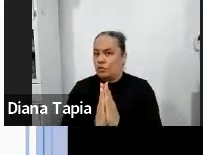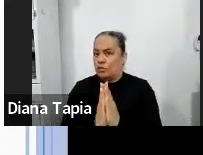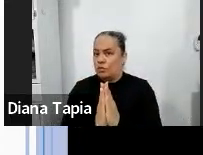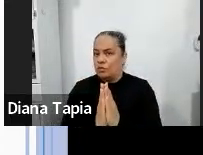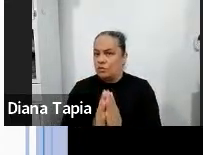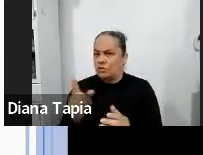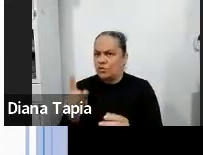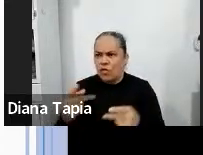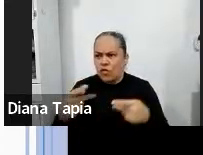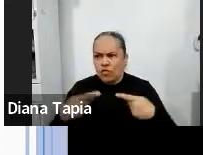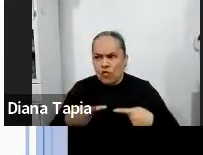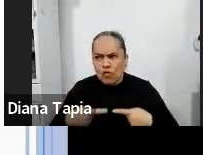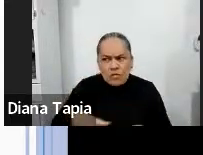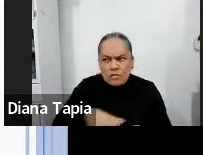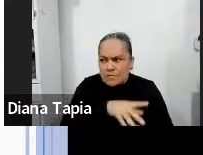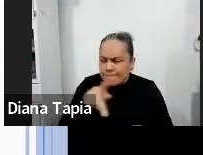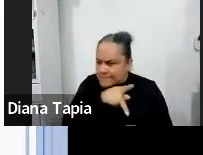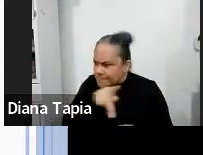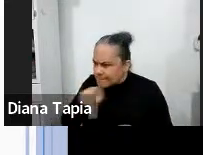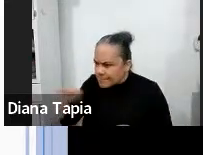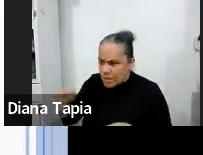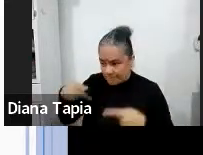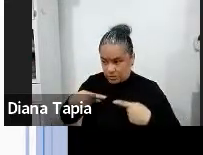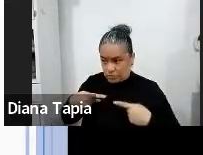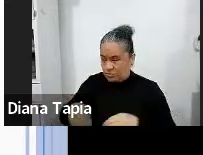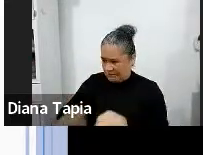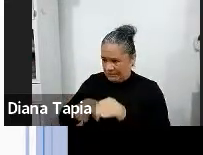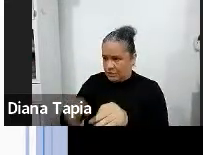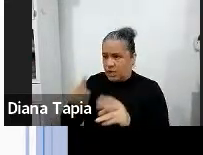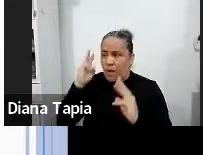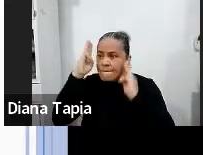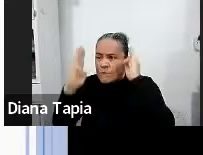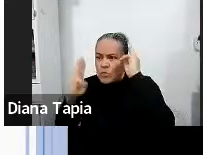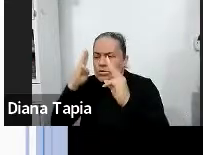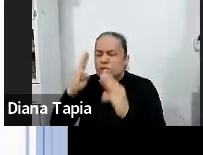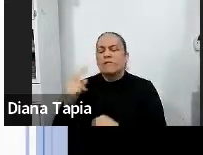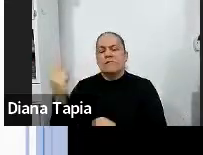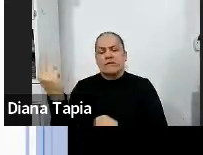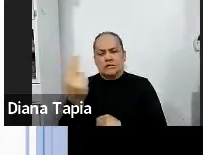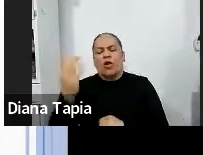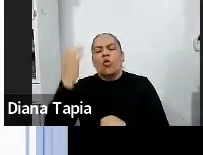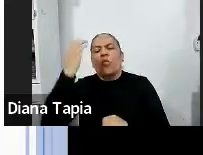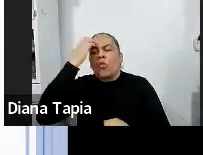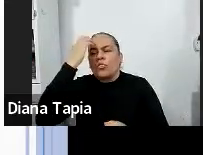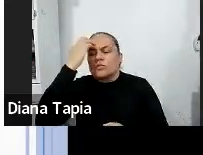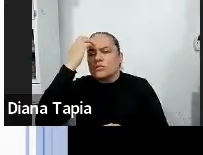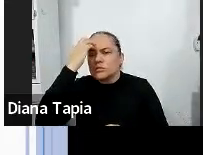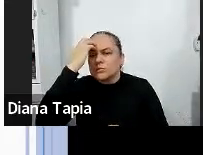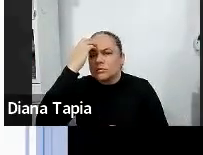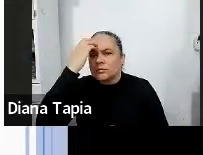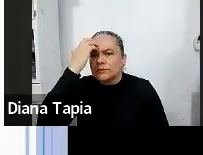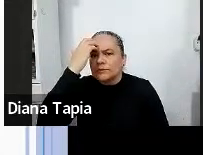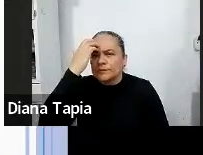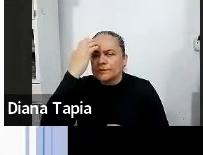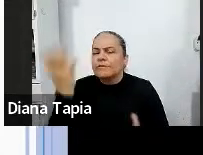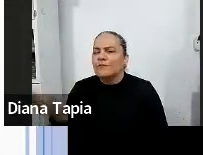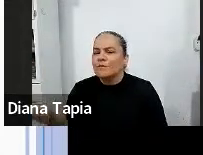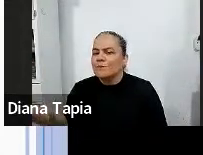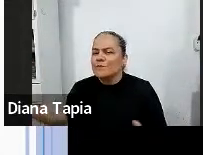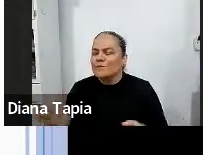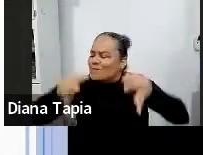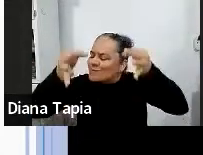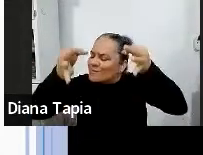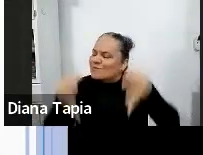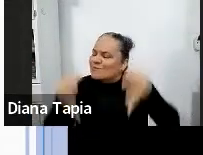es importante que para poder brindar una atención con los mayores estándares de calidad y calidez, primero hagamos